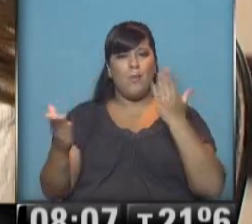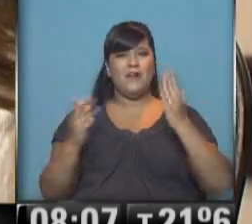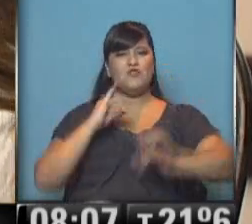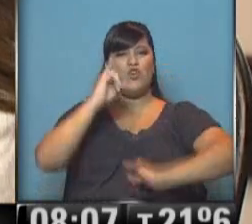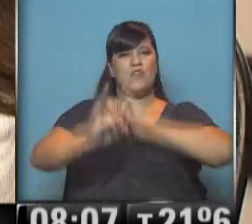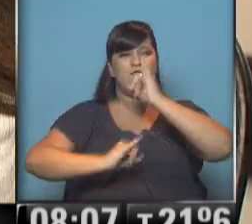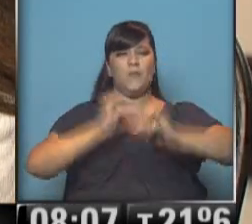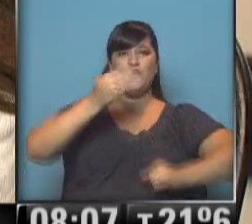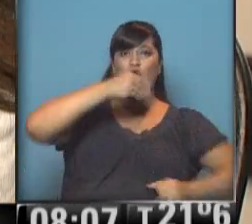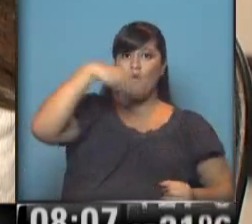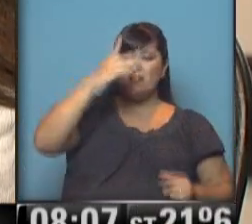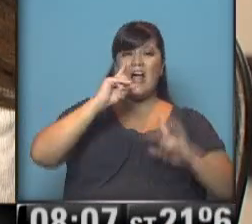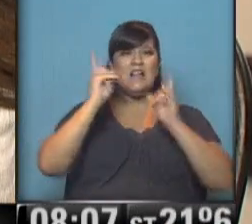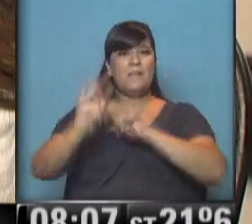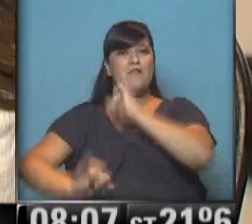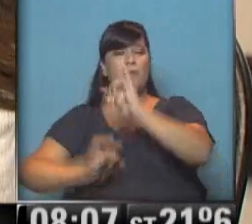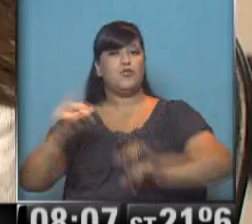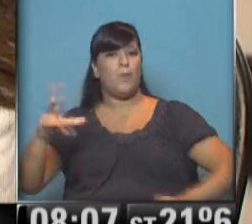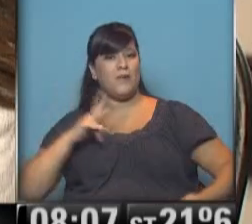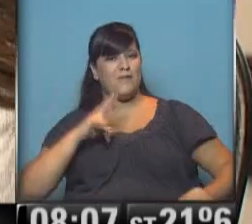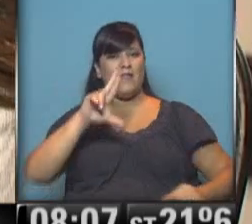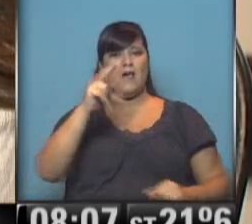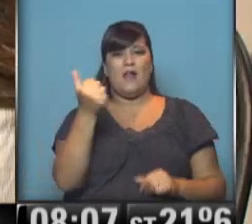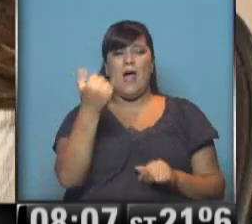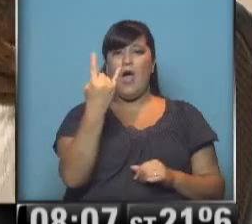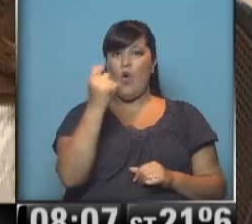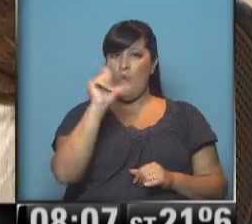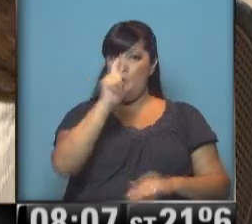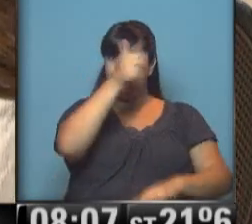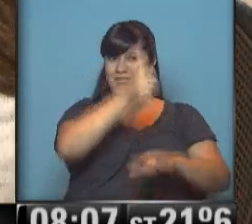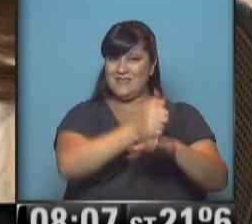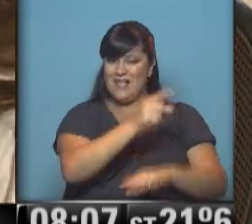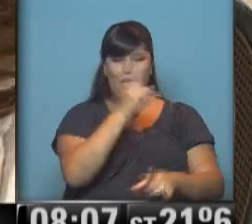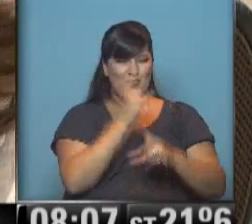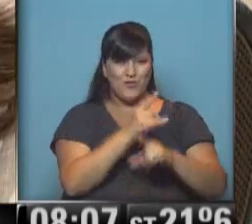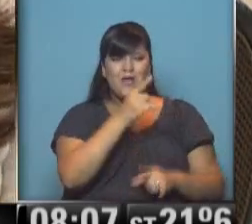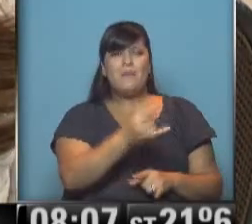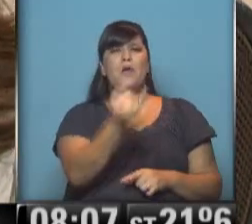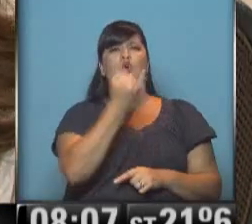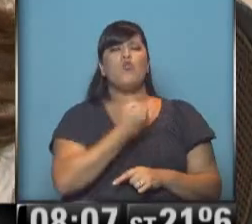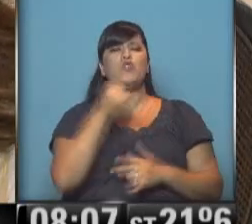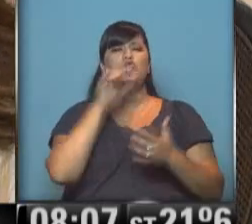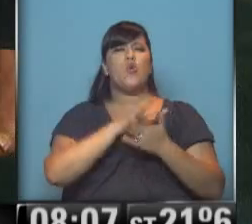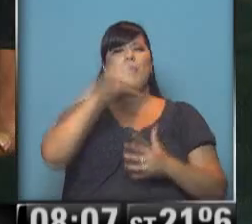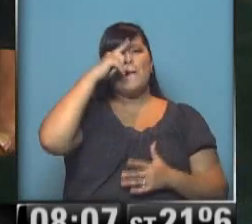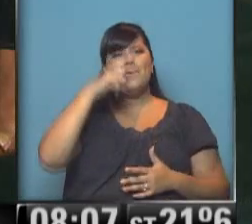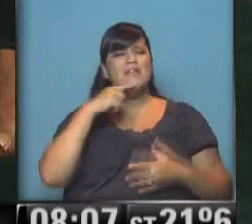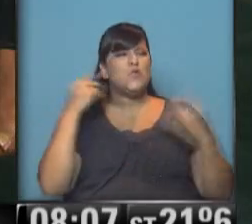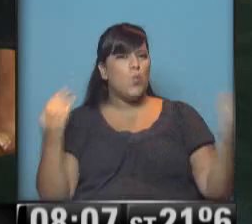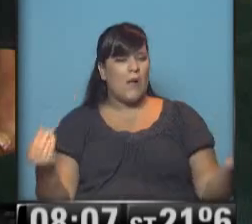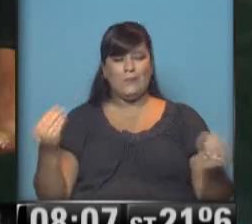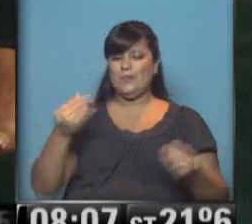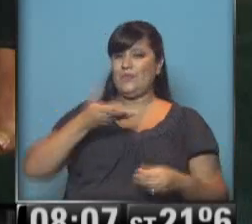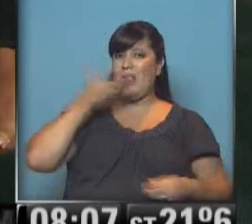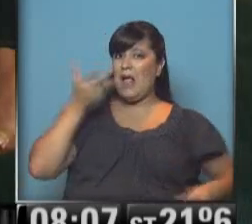oficiales y también incluso los privados raúl dellatorre como siempre con nosotros datos sobre qué mes estamos hablando estamos